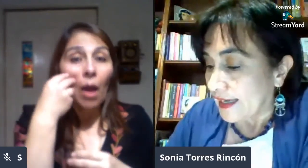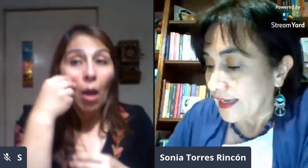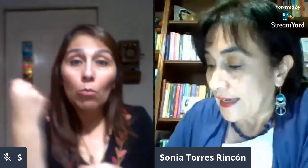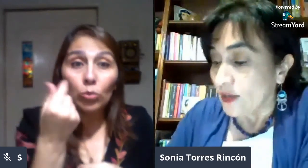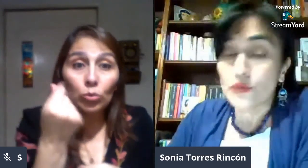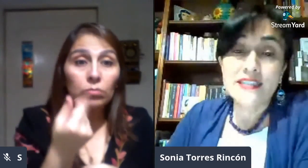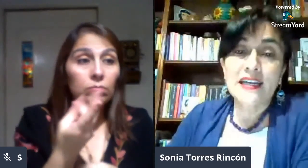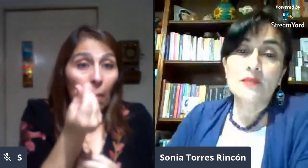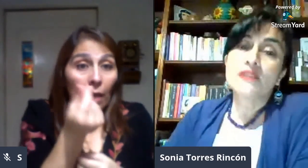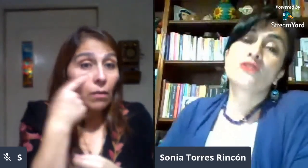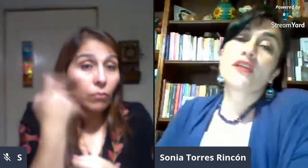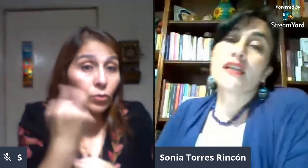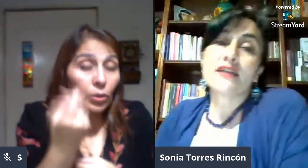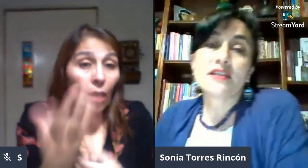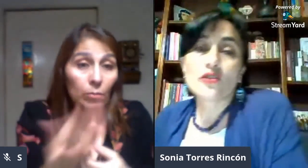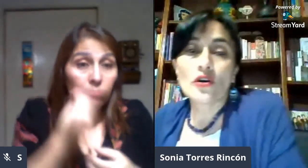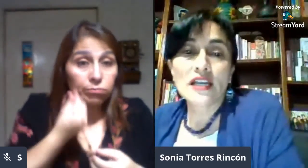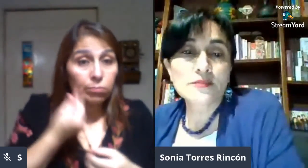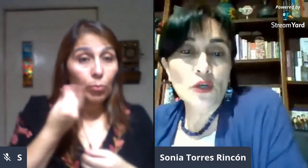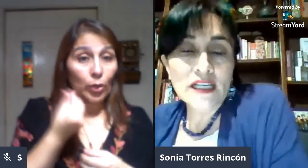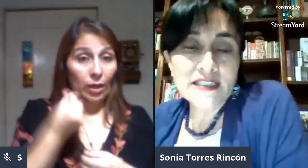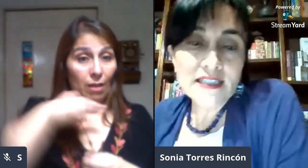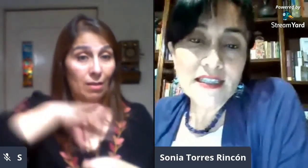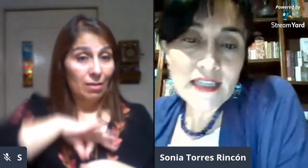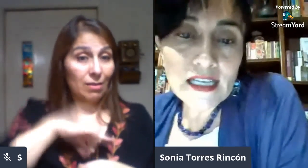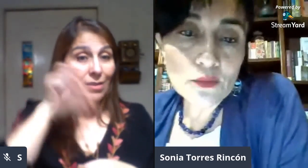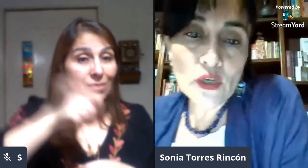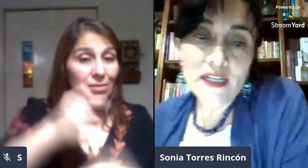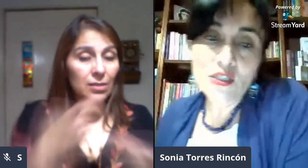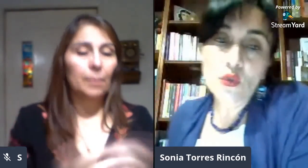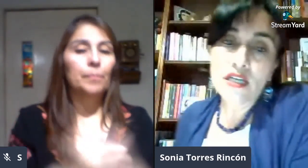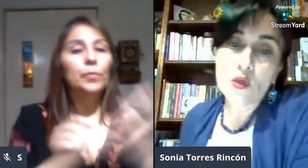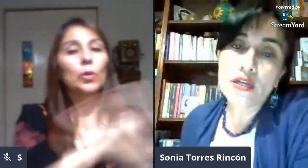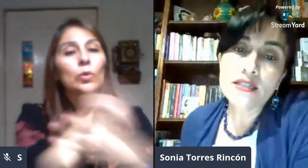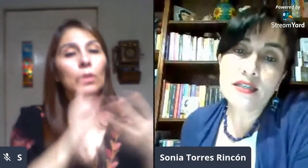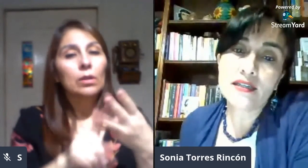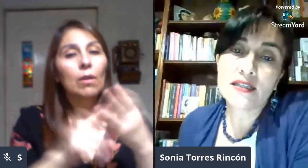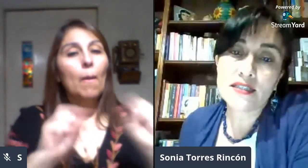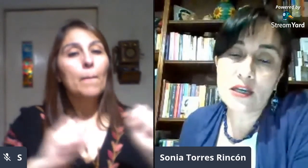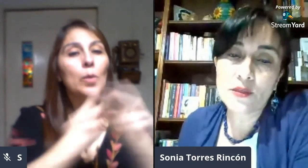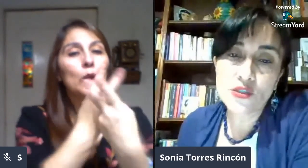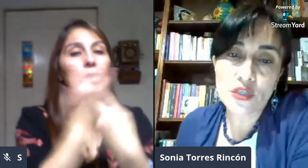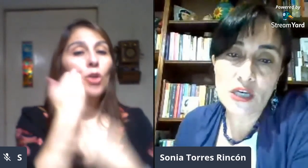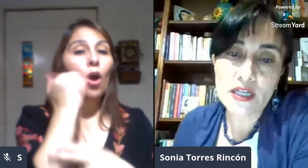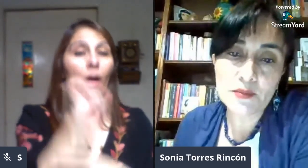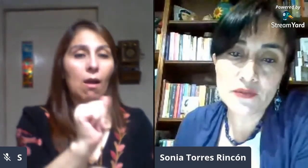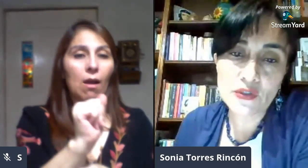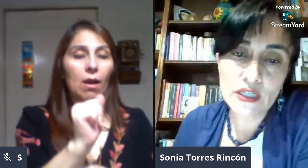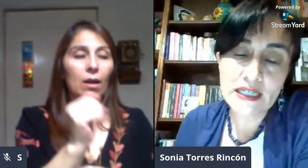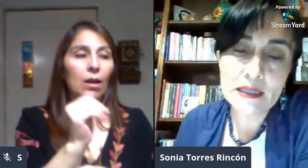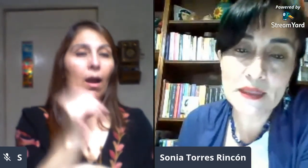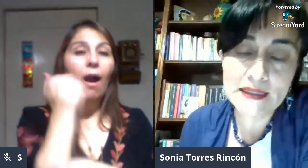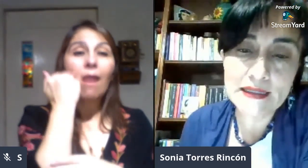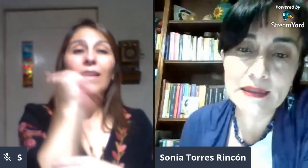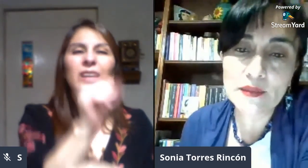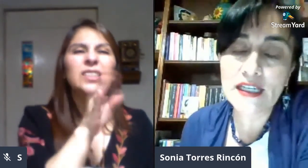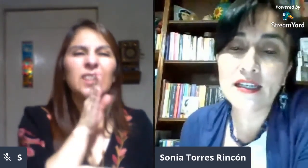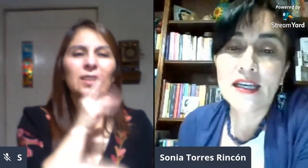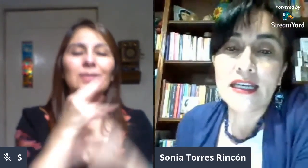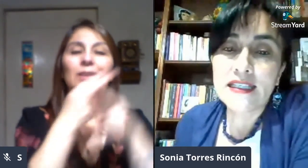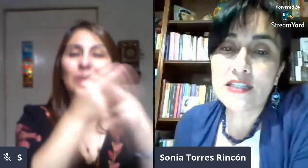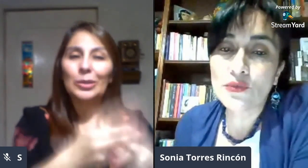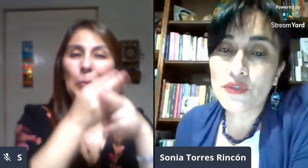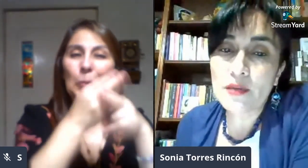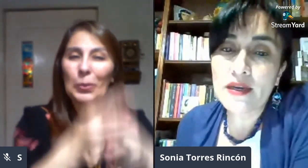diario. Un tercer elemento tiene que ver con las violencias hacia las mujeres cuidadoras, ya lo mencionaba la profesora Ángela María